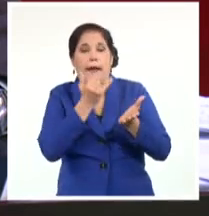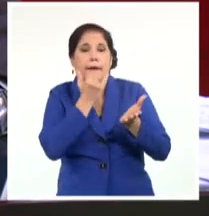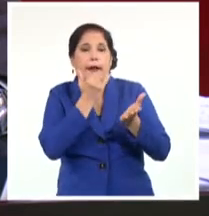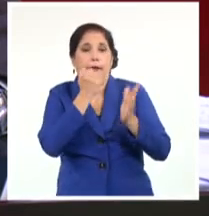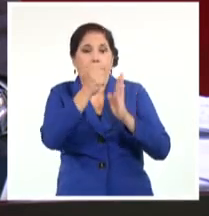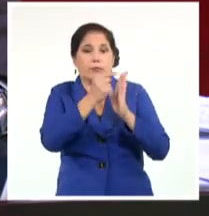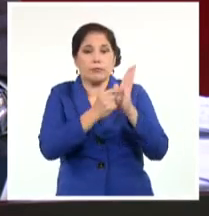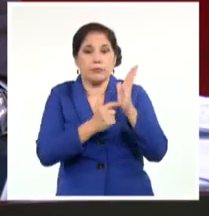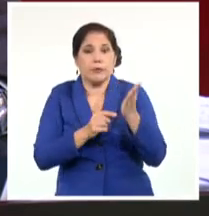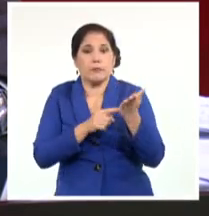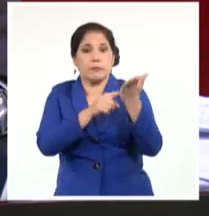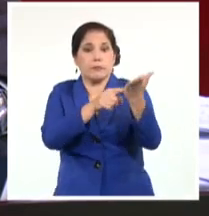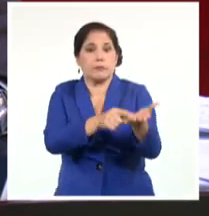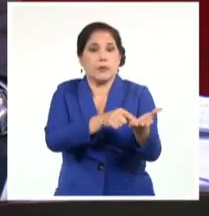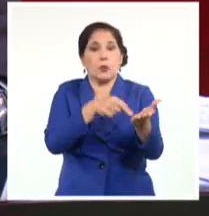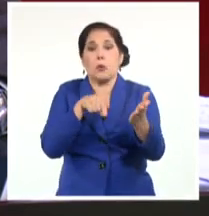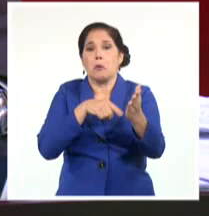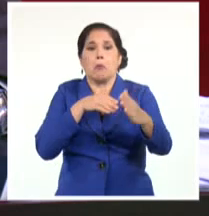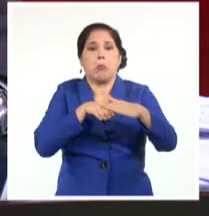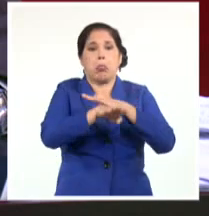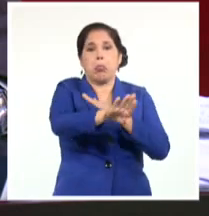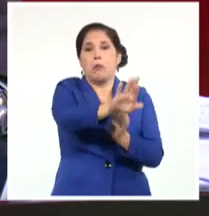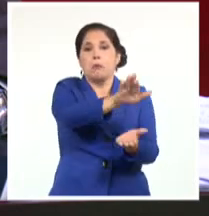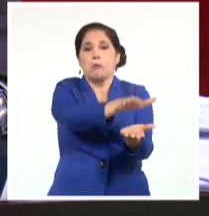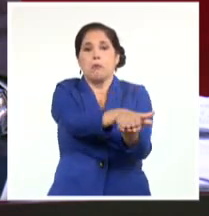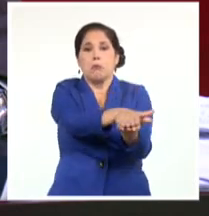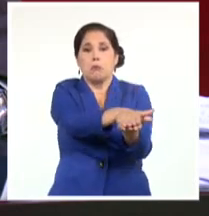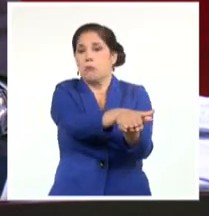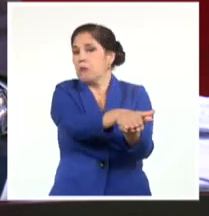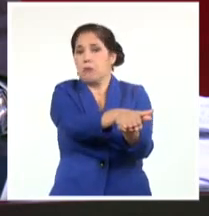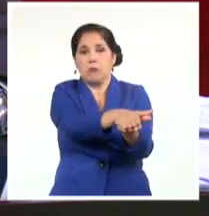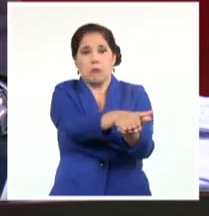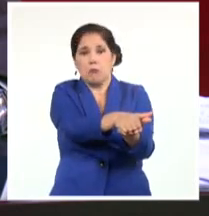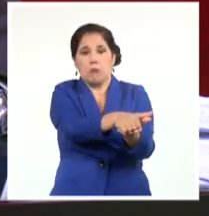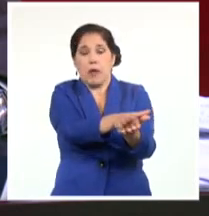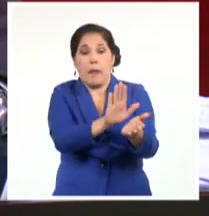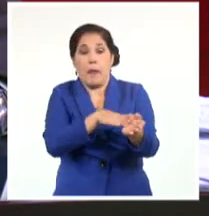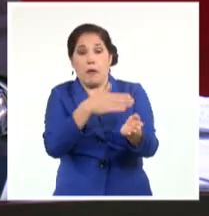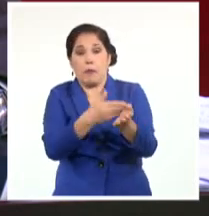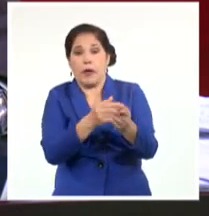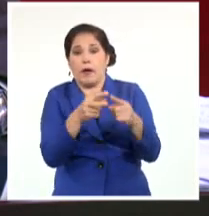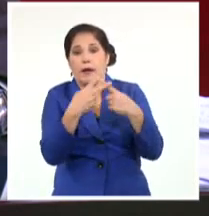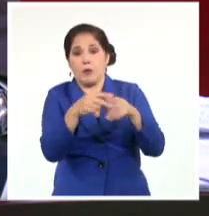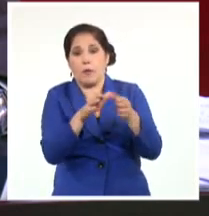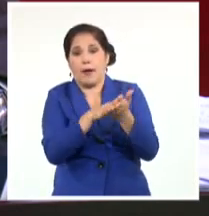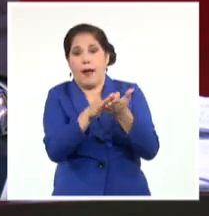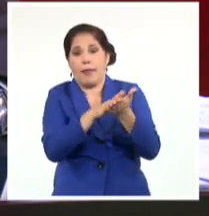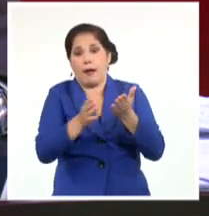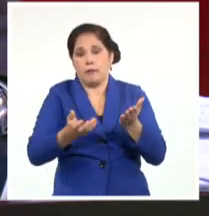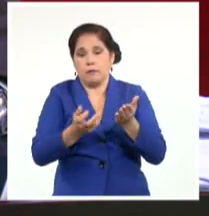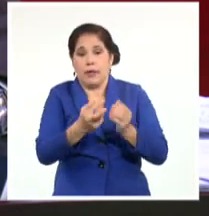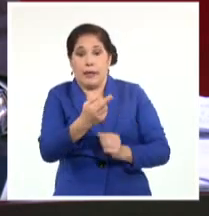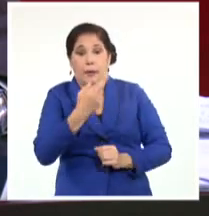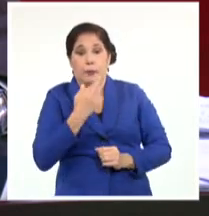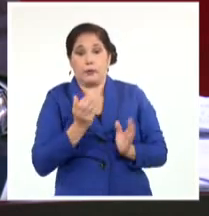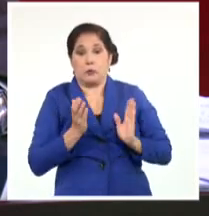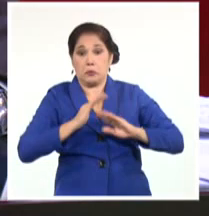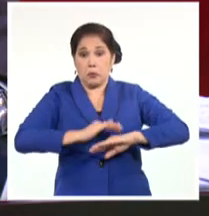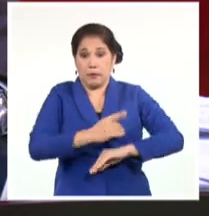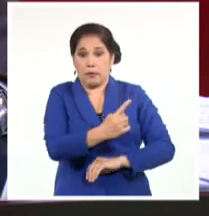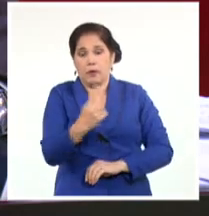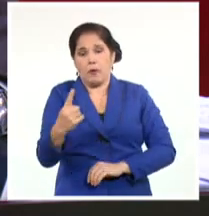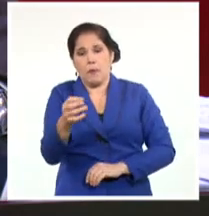muchas cuestiones que no se cumplen y que no andan bien si realmente no hay una respuesta en cada